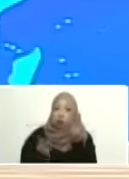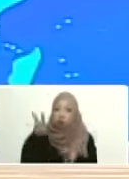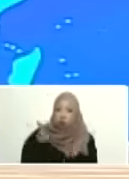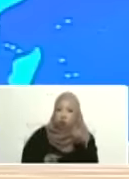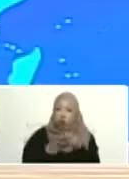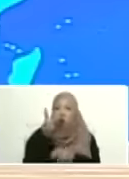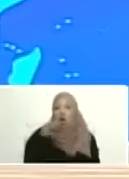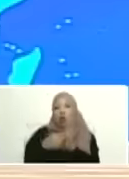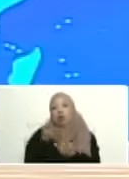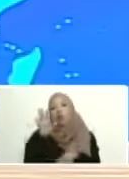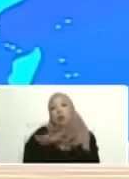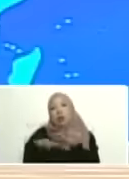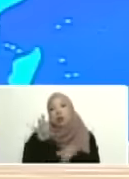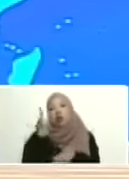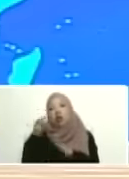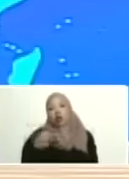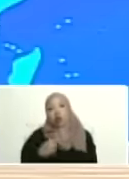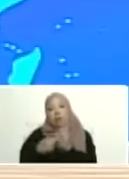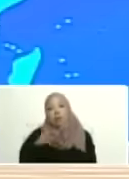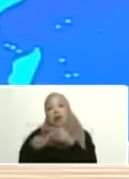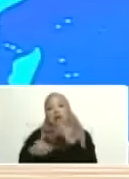año